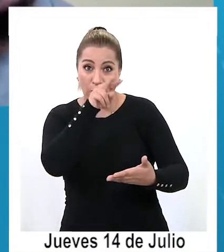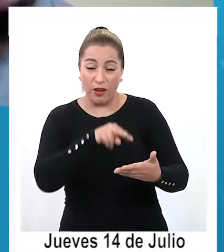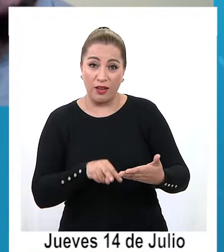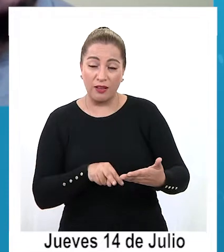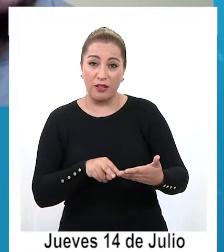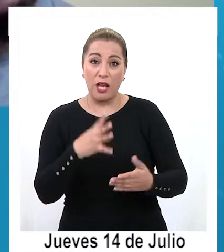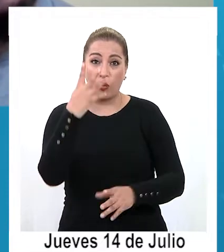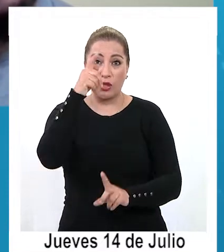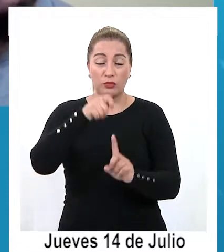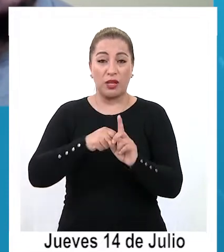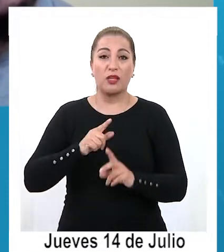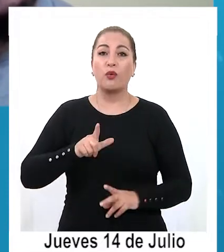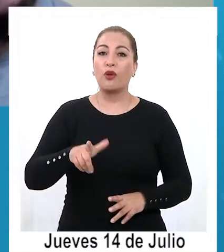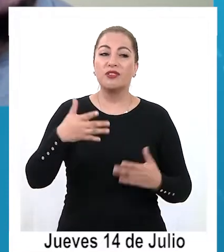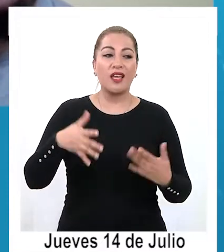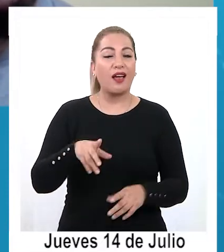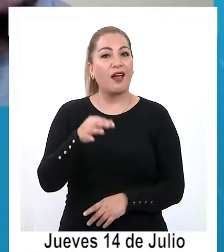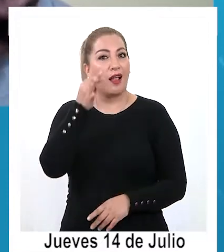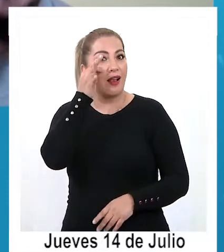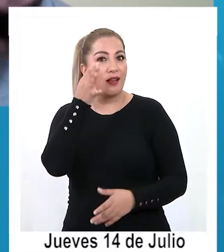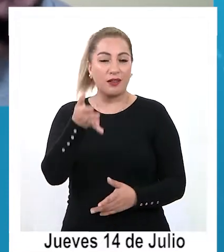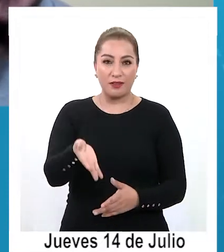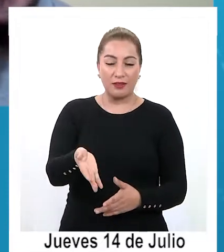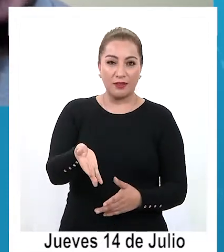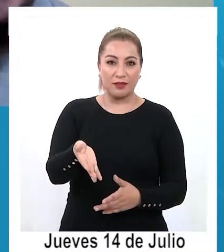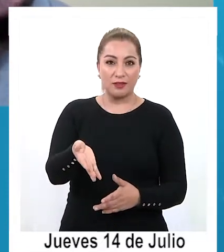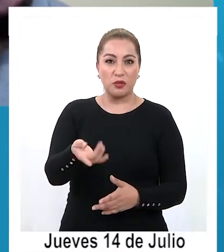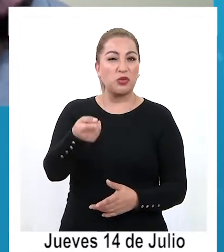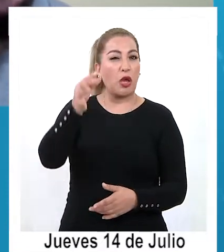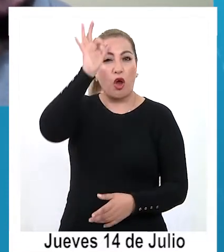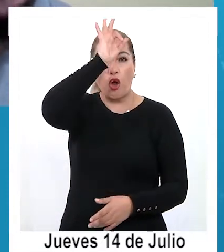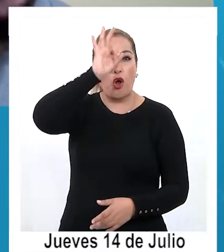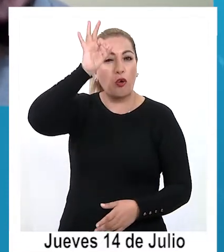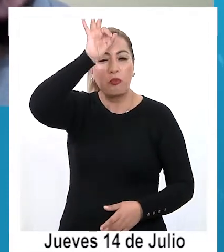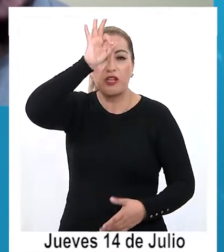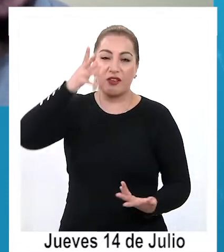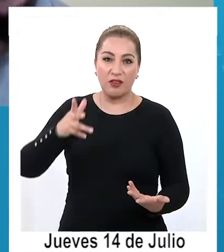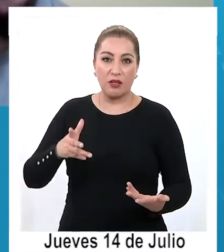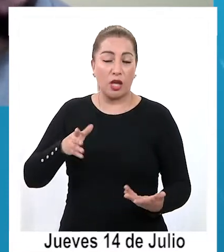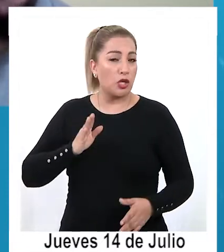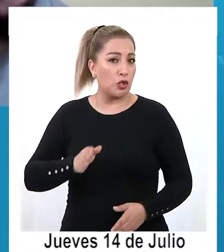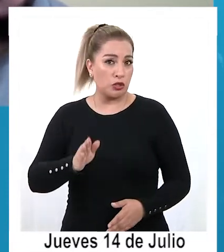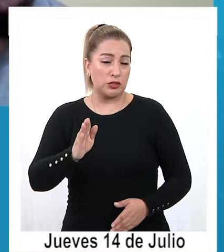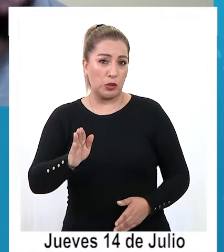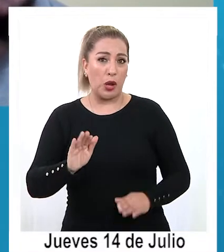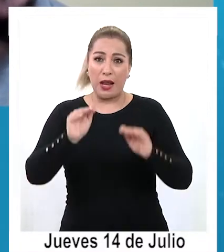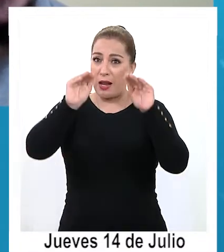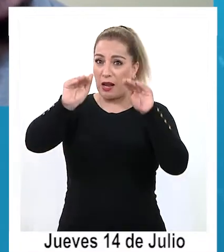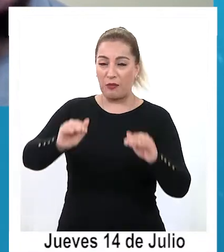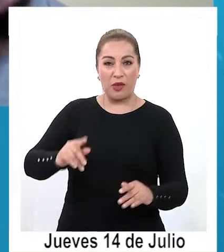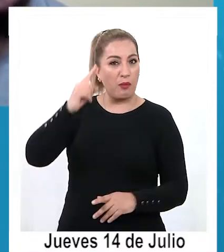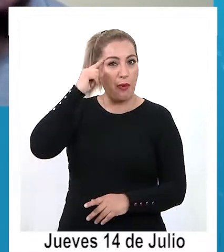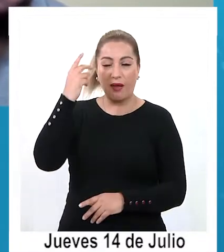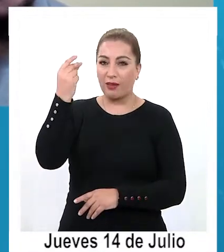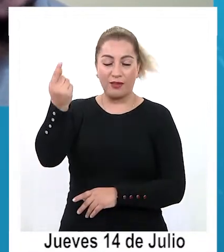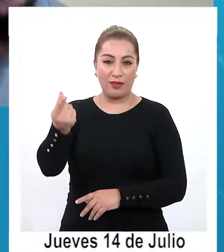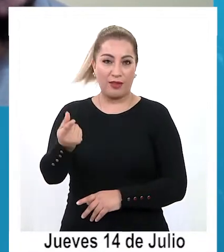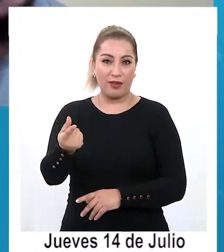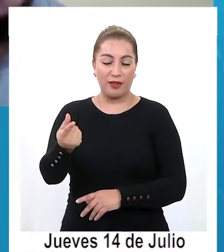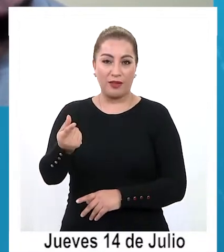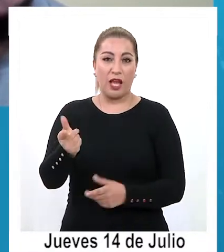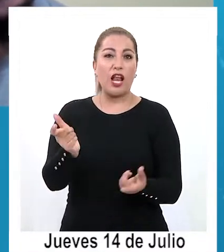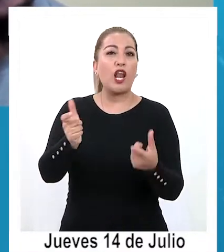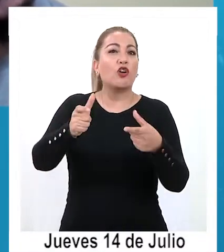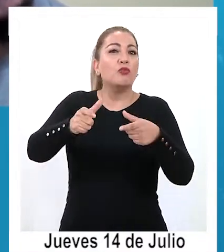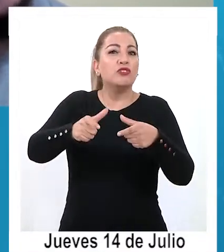se entregó el 4 de julio. ¿Qué le parece de lo que ha podido leer? ¿Se mantienen los principales lineamientos? ¿Sirvió de algo la Comisión